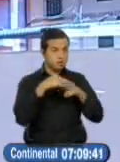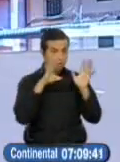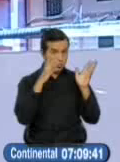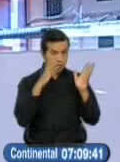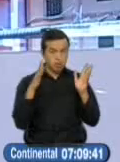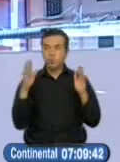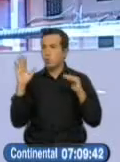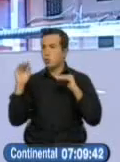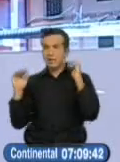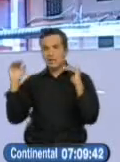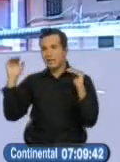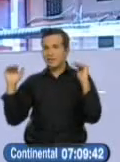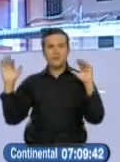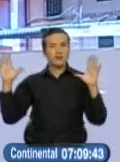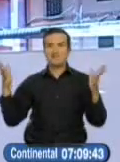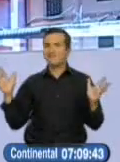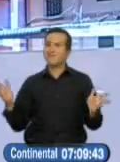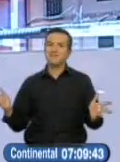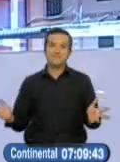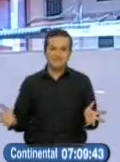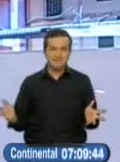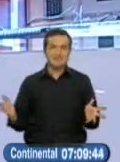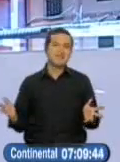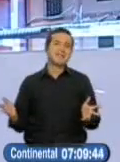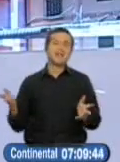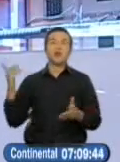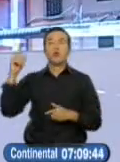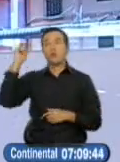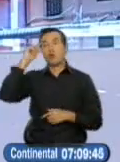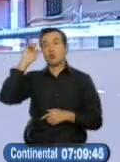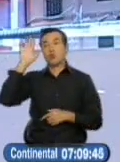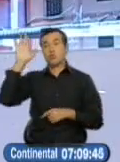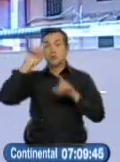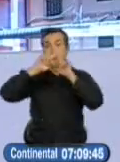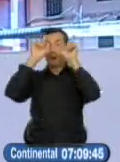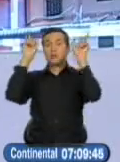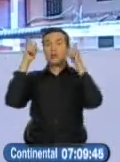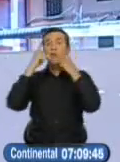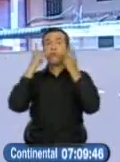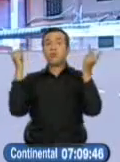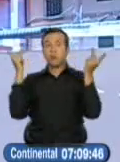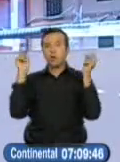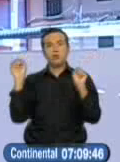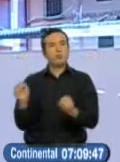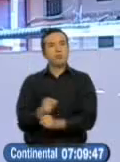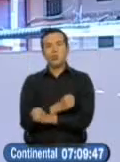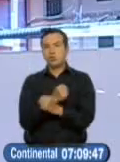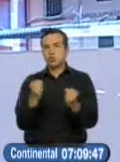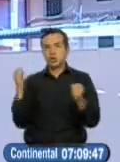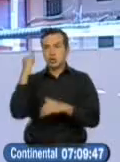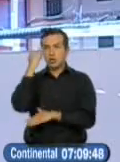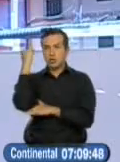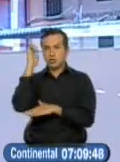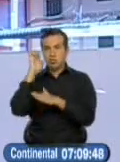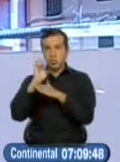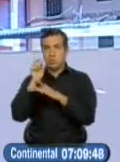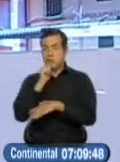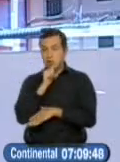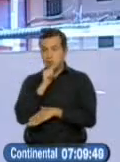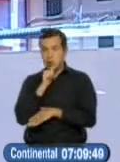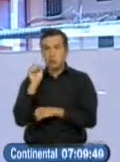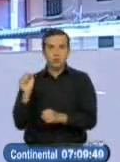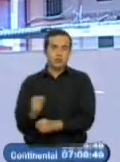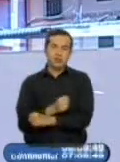equilibrio. Nosotros lo que decimos es el Estado a través de empresas públicas no debe competir cuando hay una industria local privada. Es